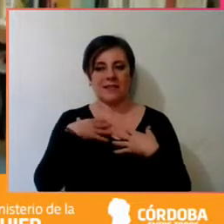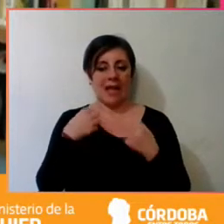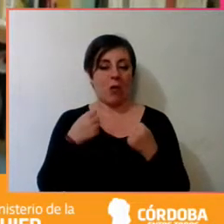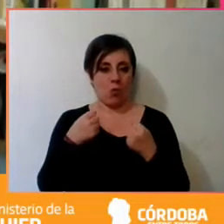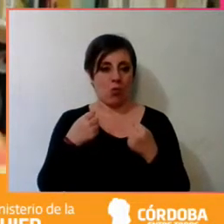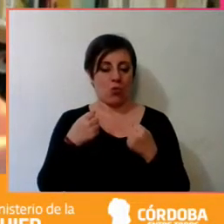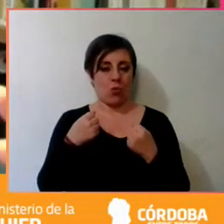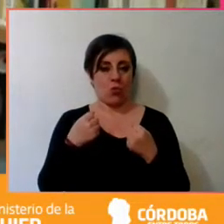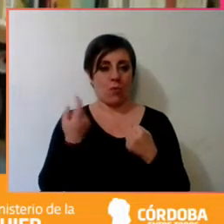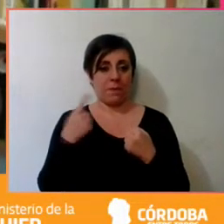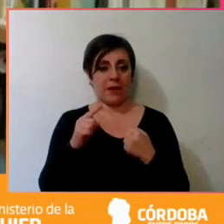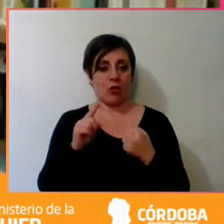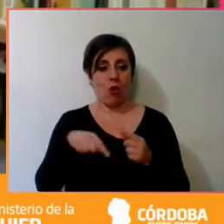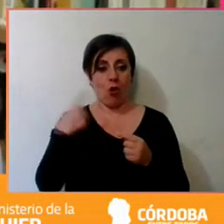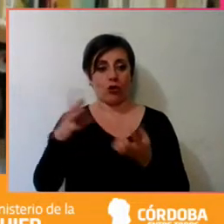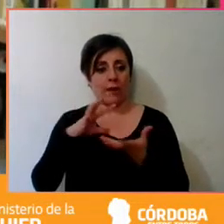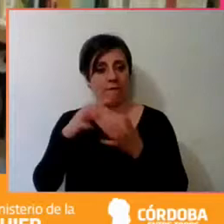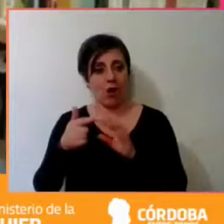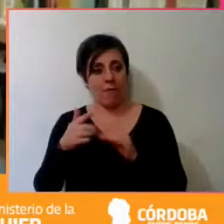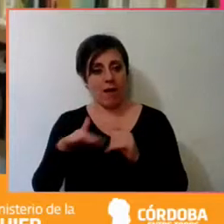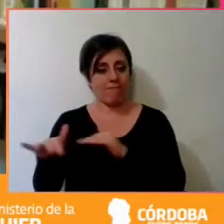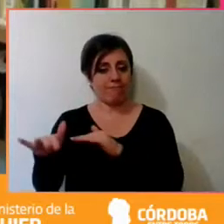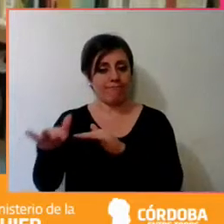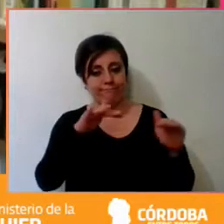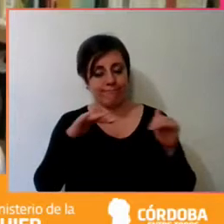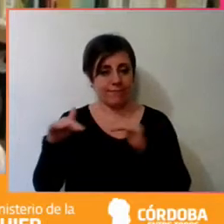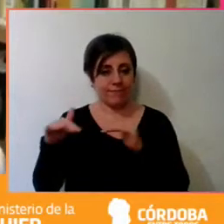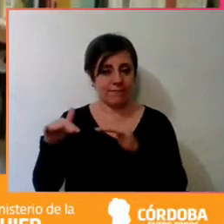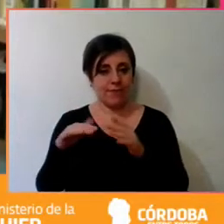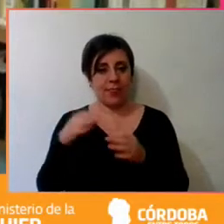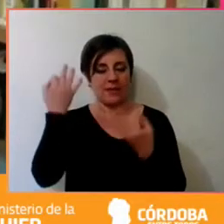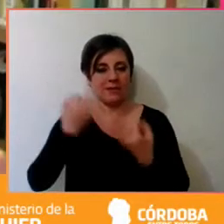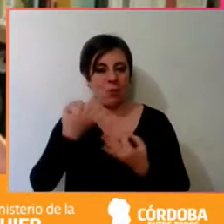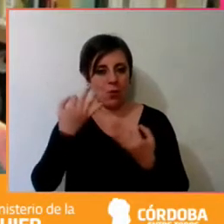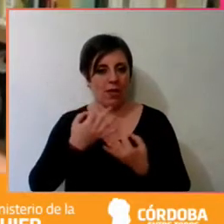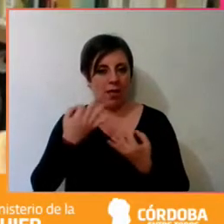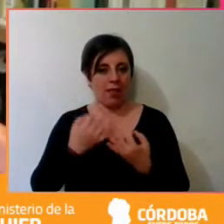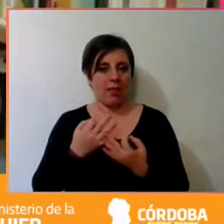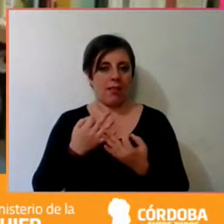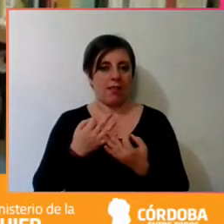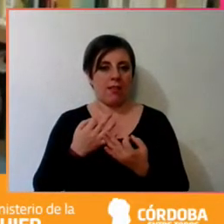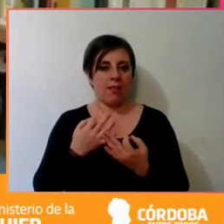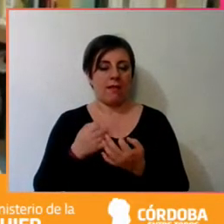que crear alternativas comunes de seguridad